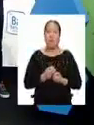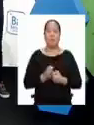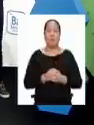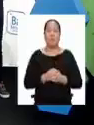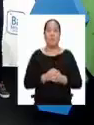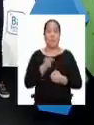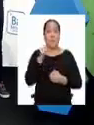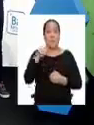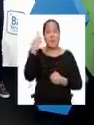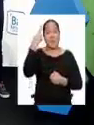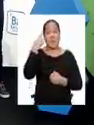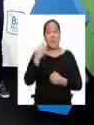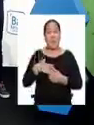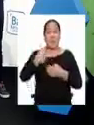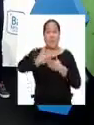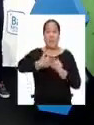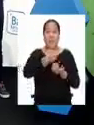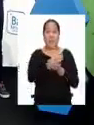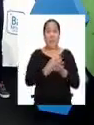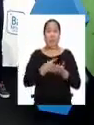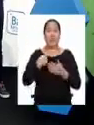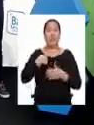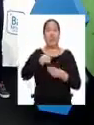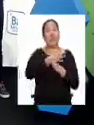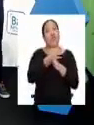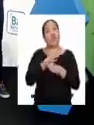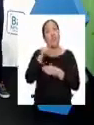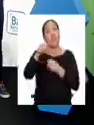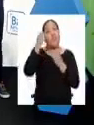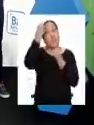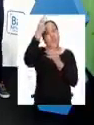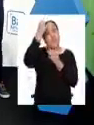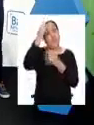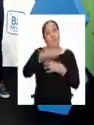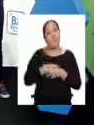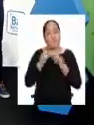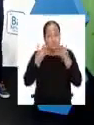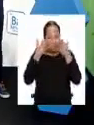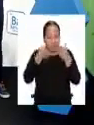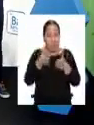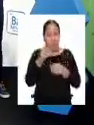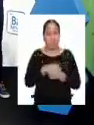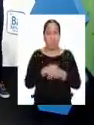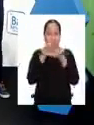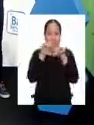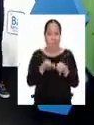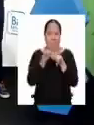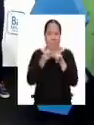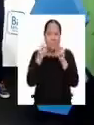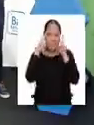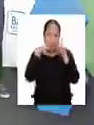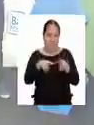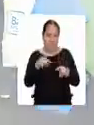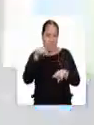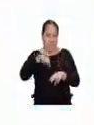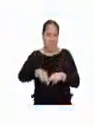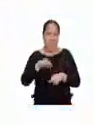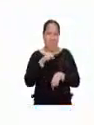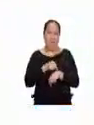Por eso, en el siguiente bloque compartiré con ustedes una nota que tiene que ver con esto. Quédense en esta realidad.